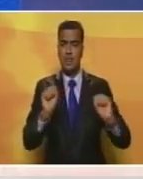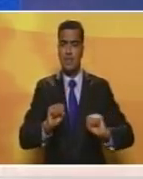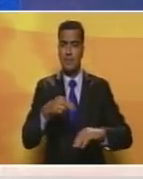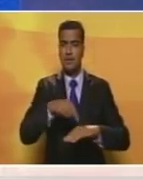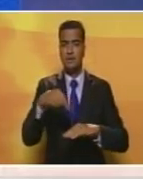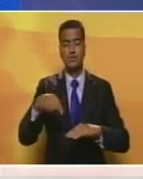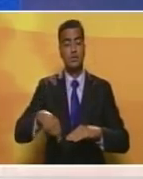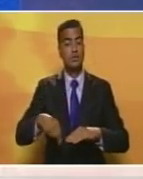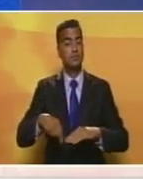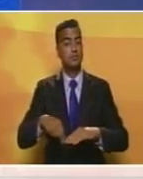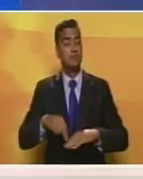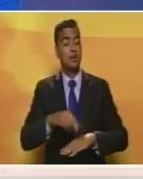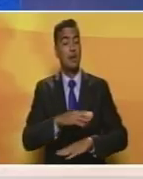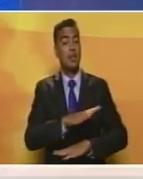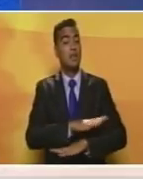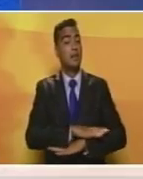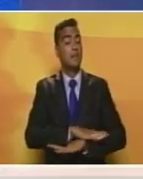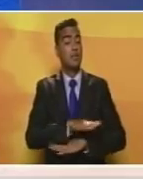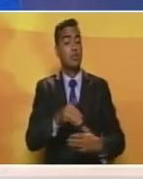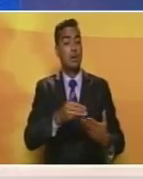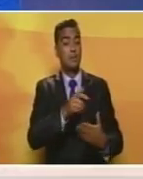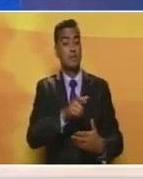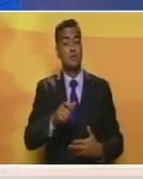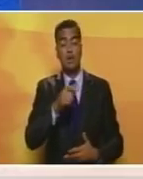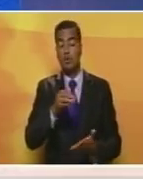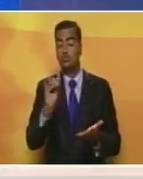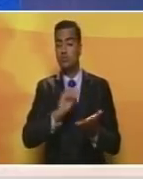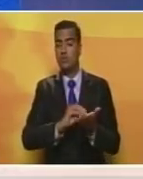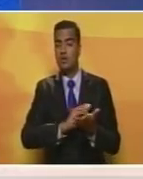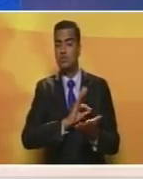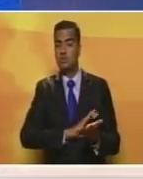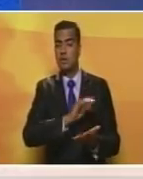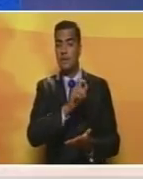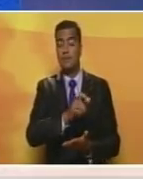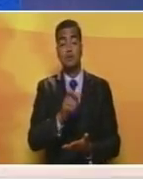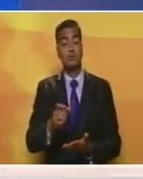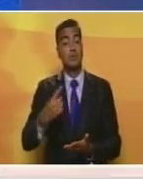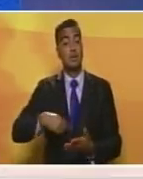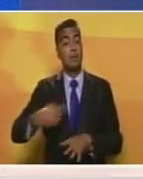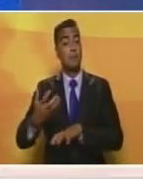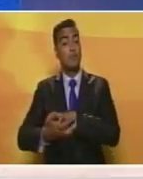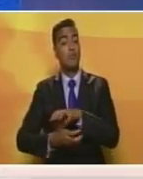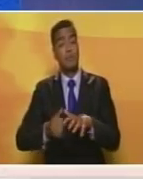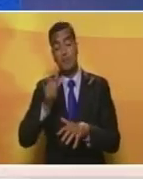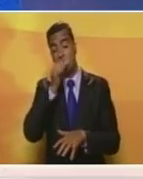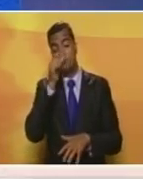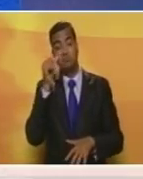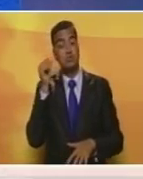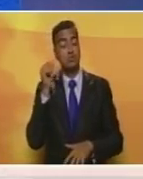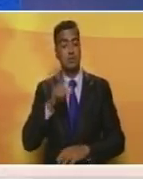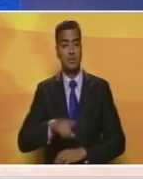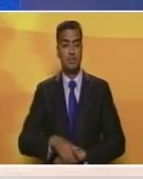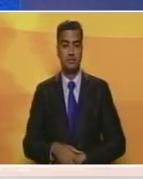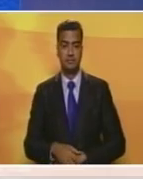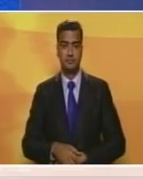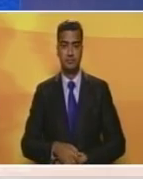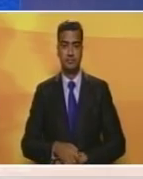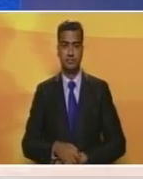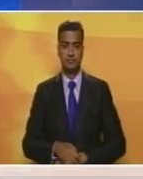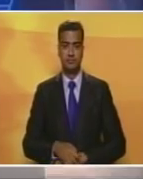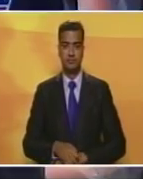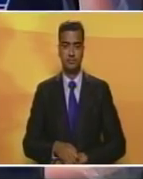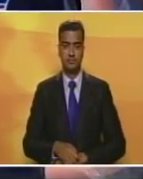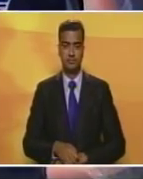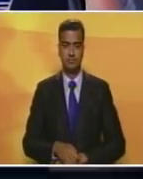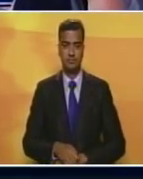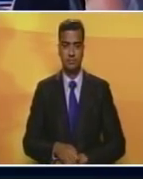a los venezolanos para comprar materia prima sin dificultad de divisas. El director general de la Oficina Nacional Antidrogas, Juan